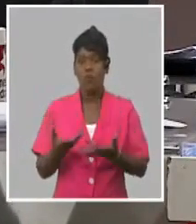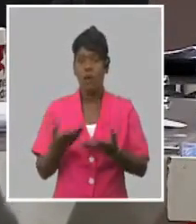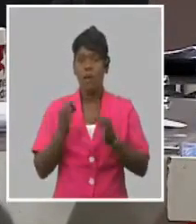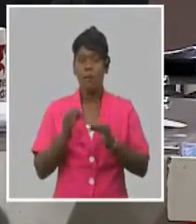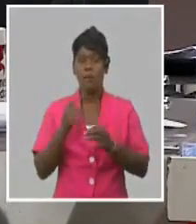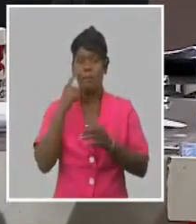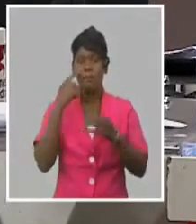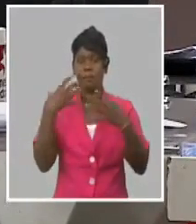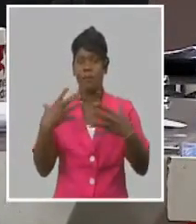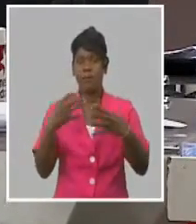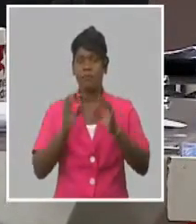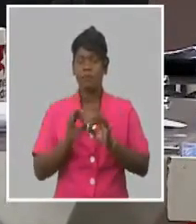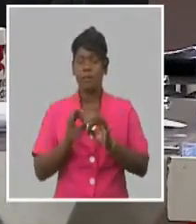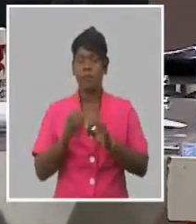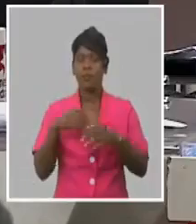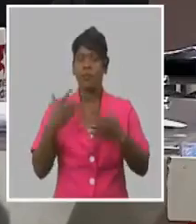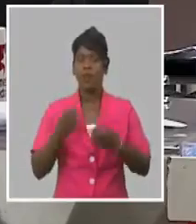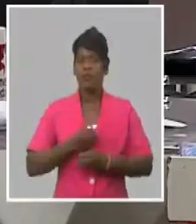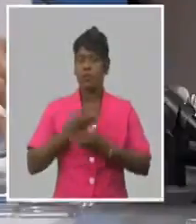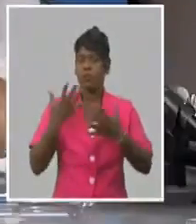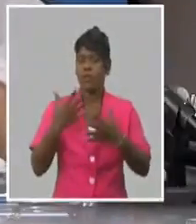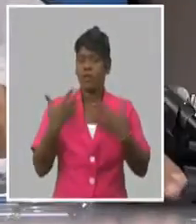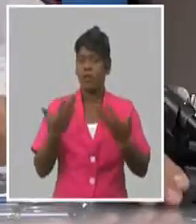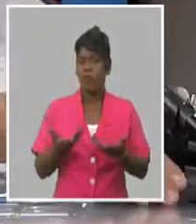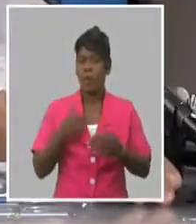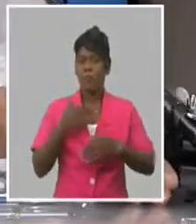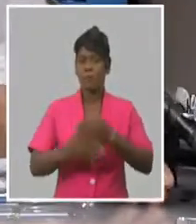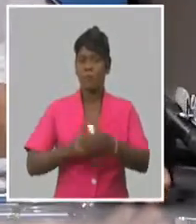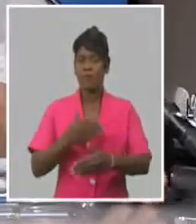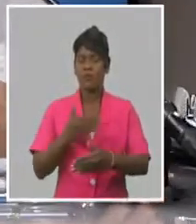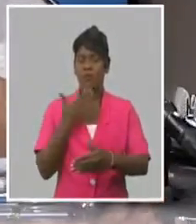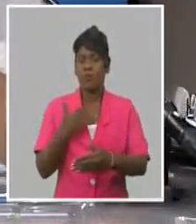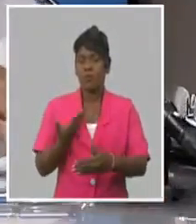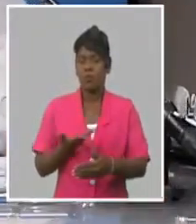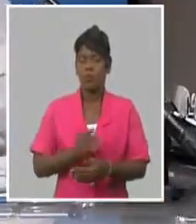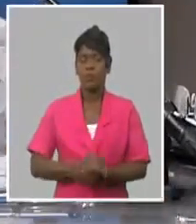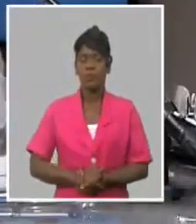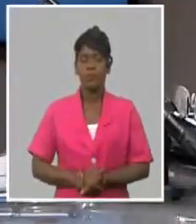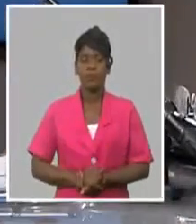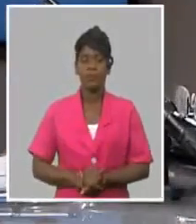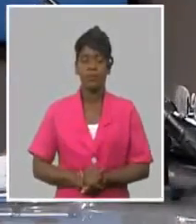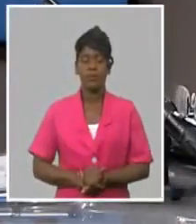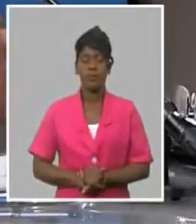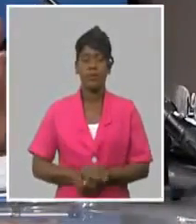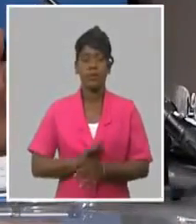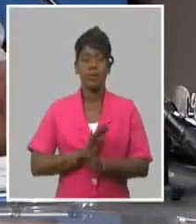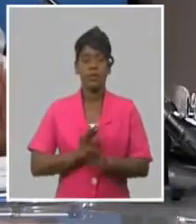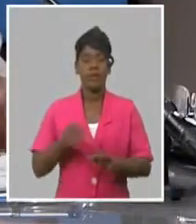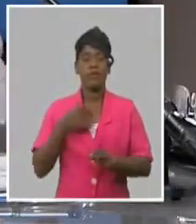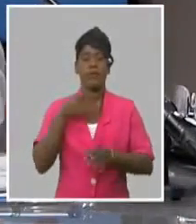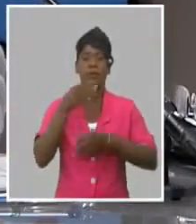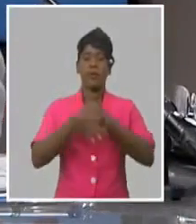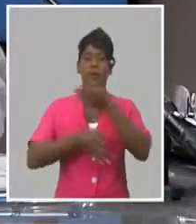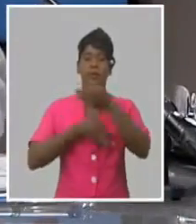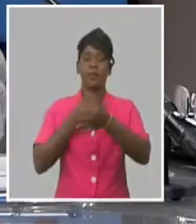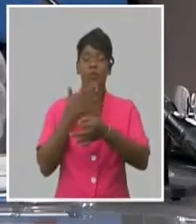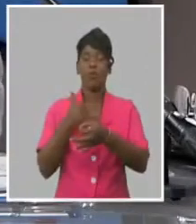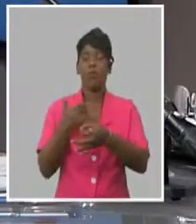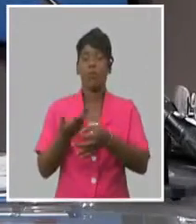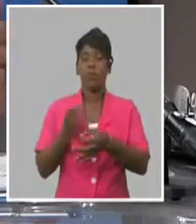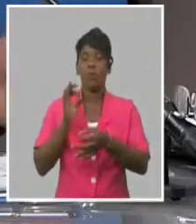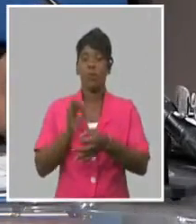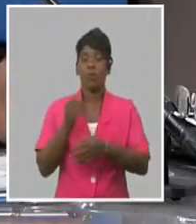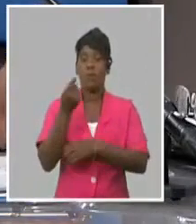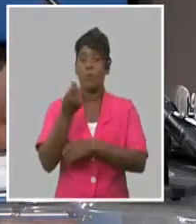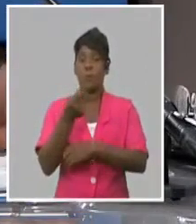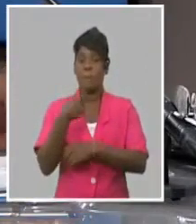los efectos que va a tener todo este proceso? Bueno, ya yo expliqué lo que va a ocurrir con los precios mayoristas. Es